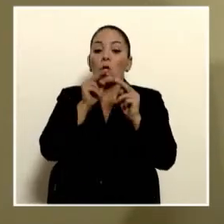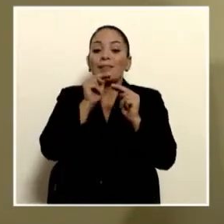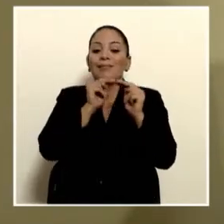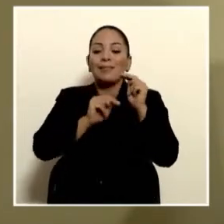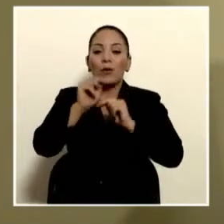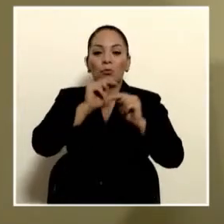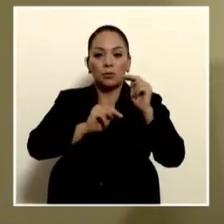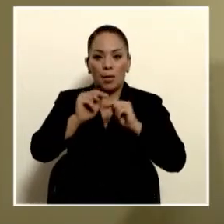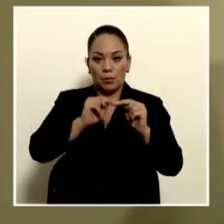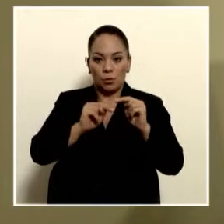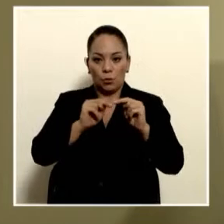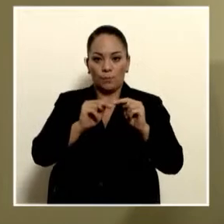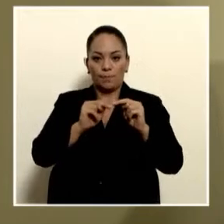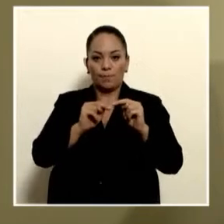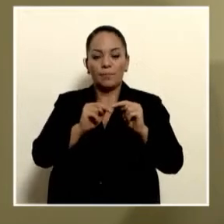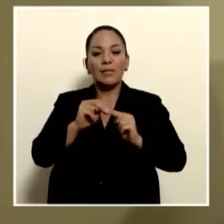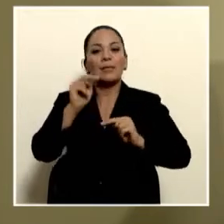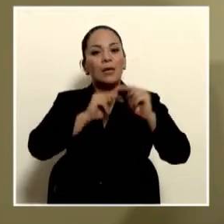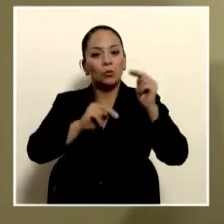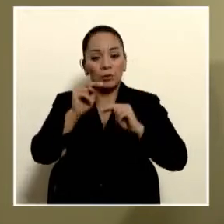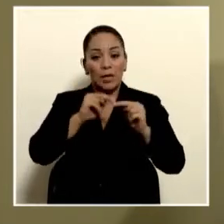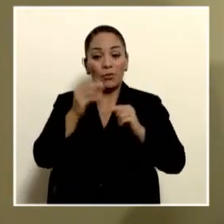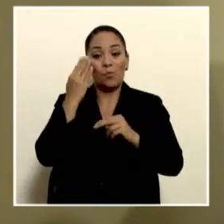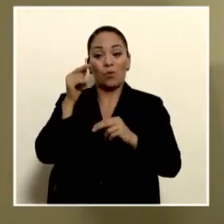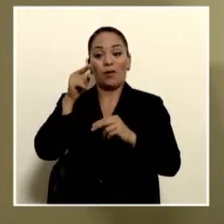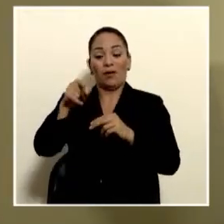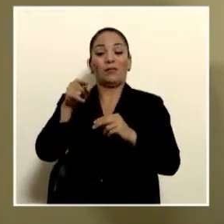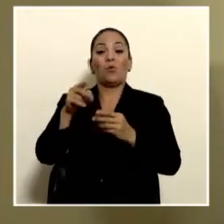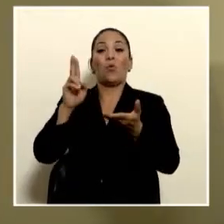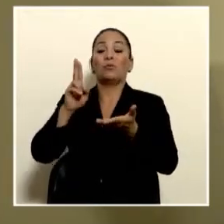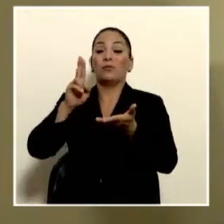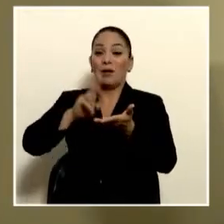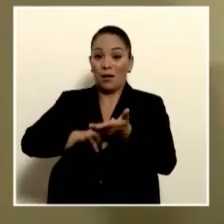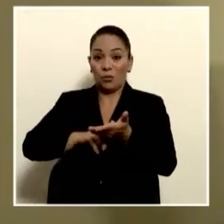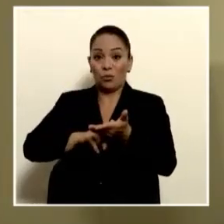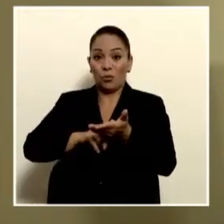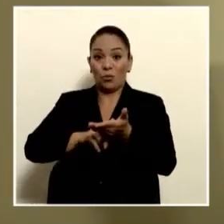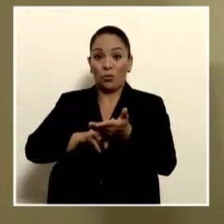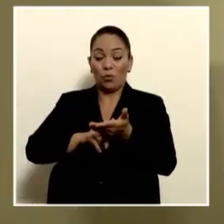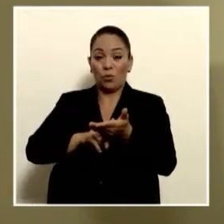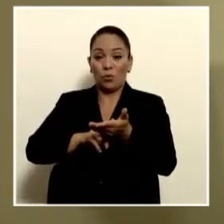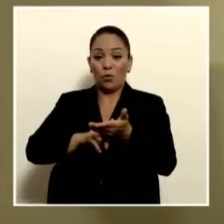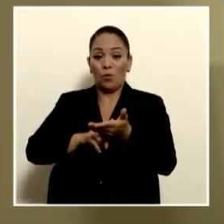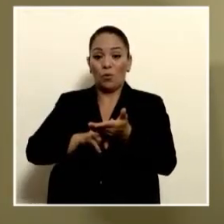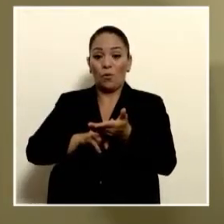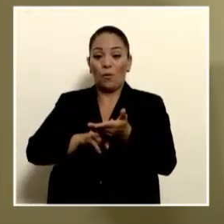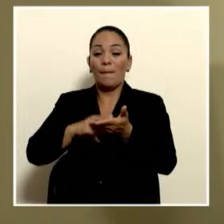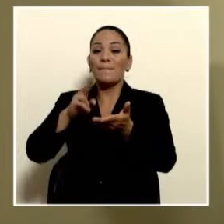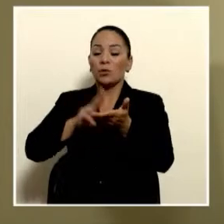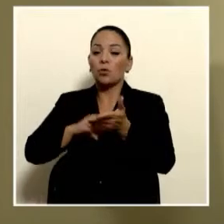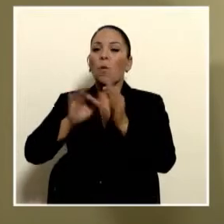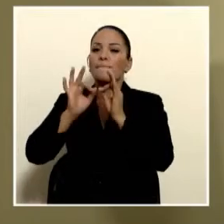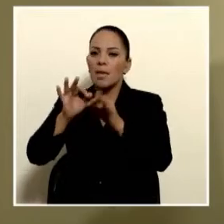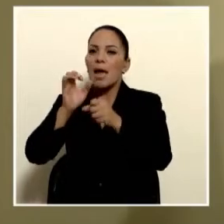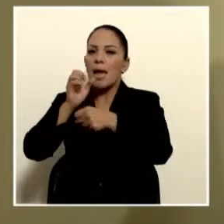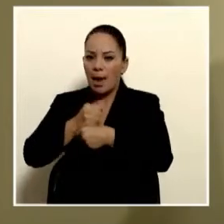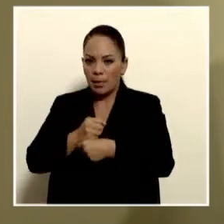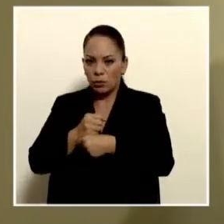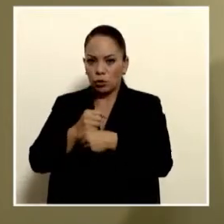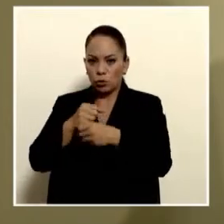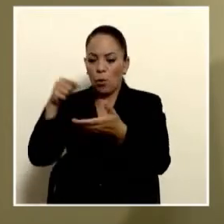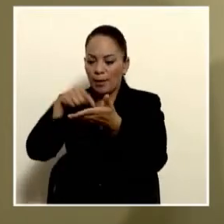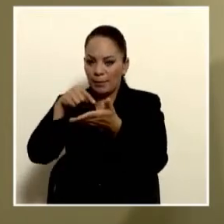negociando en vista de que una licitación como la que Dios manda va a llevar